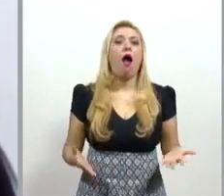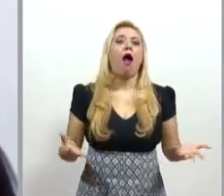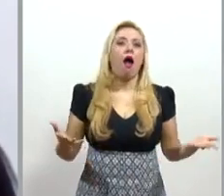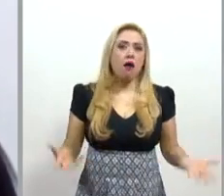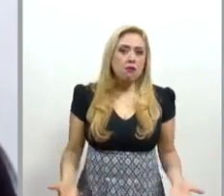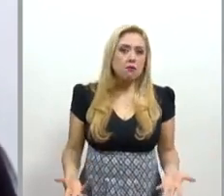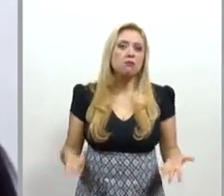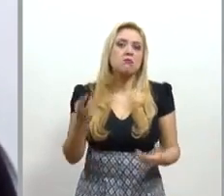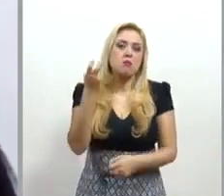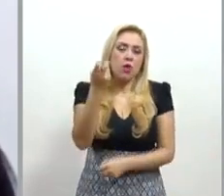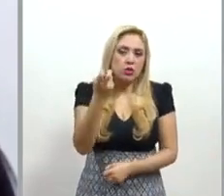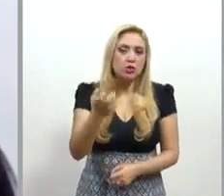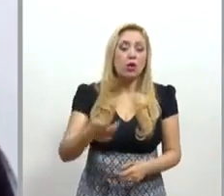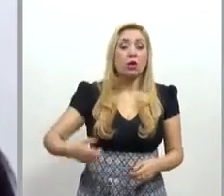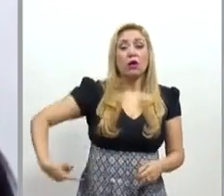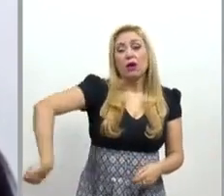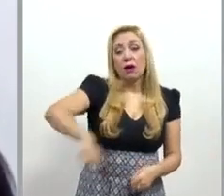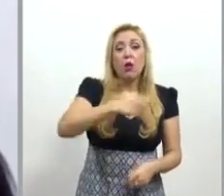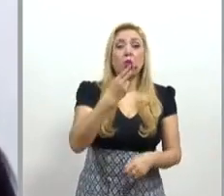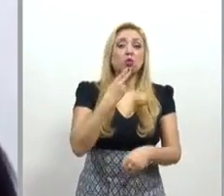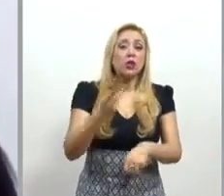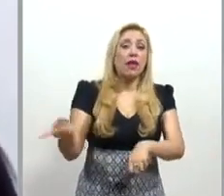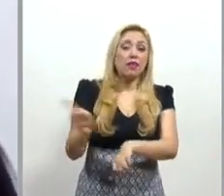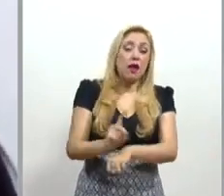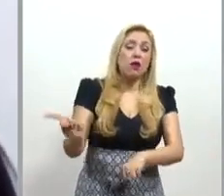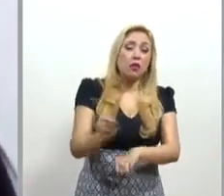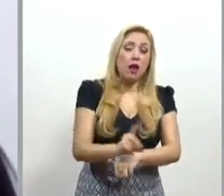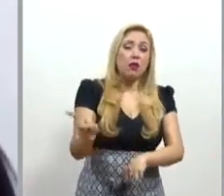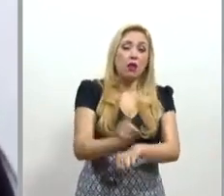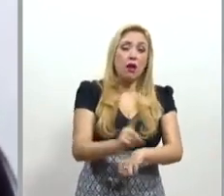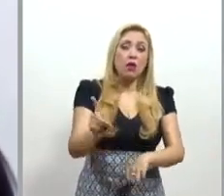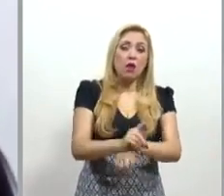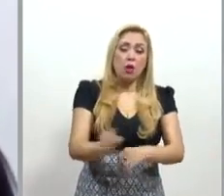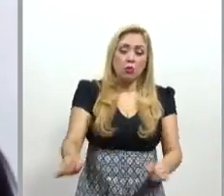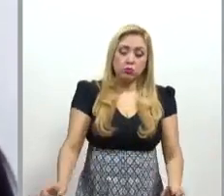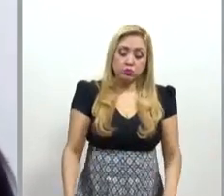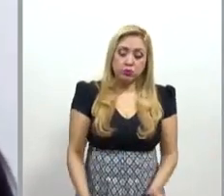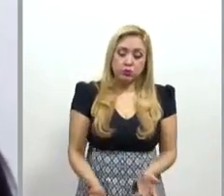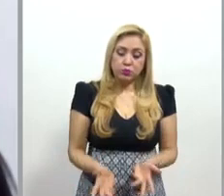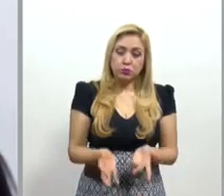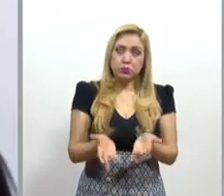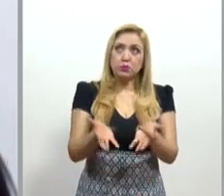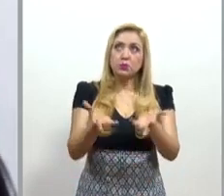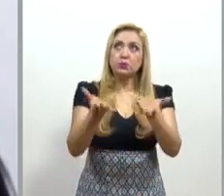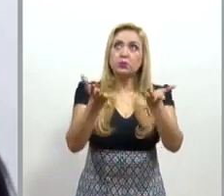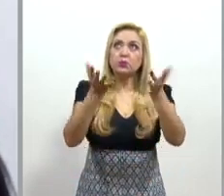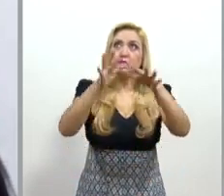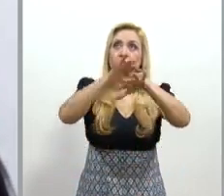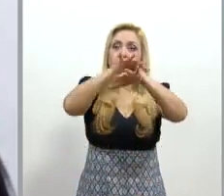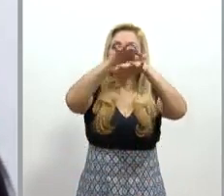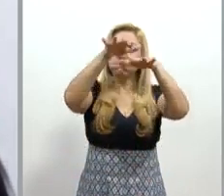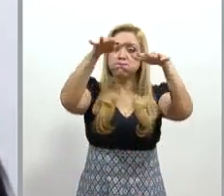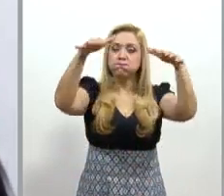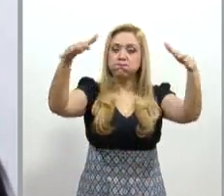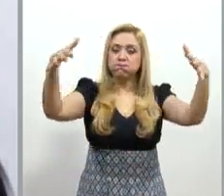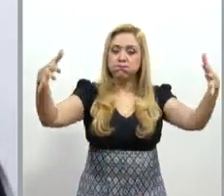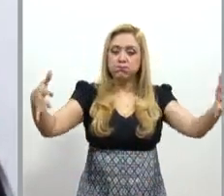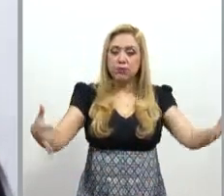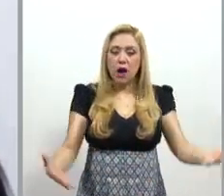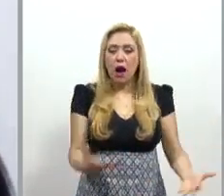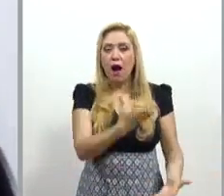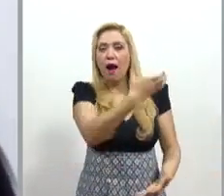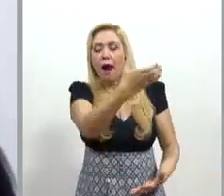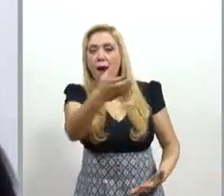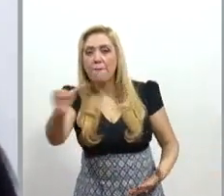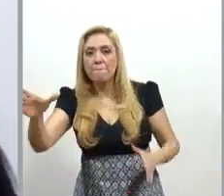vemos que nuestras actividades cotidianas, la manera en la que nos relacionamos en nuestras ciudades, en el campo, en nuestros